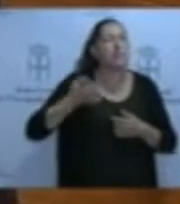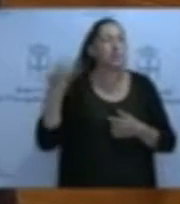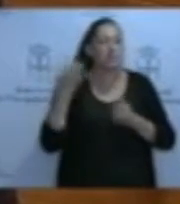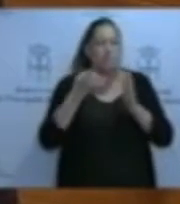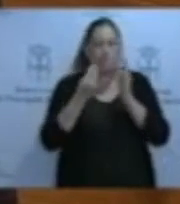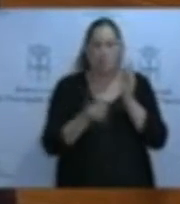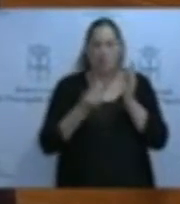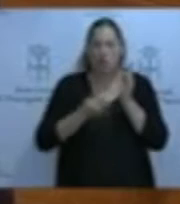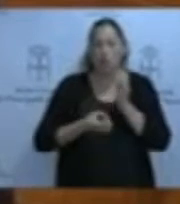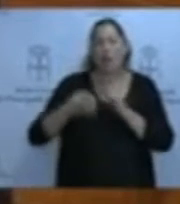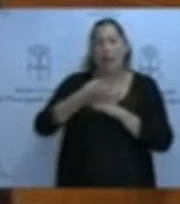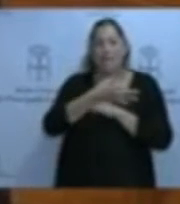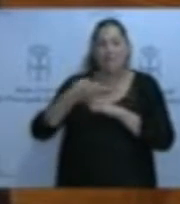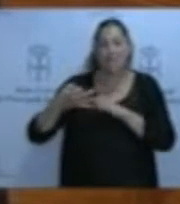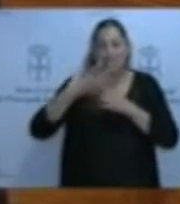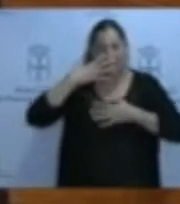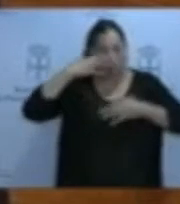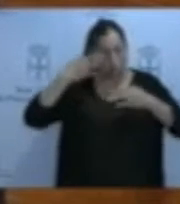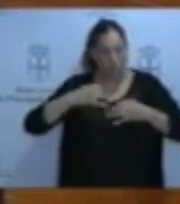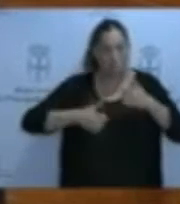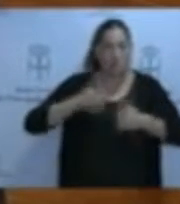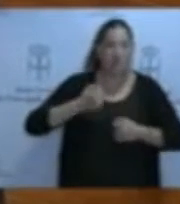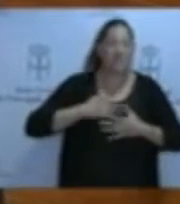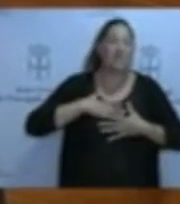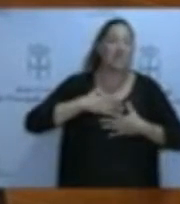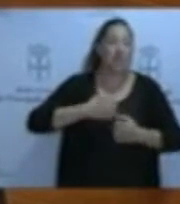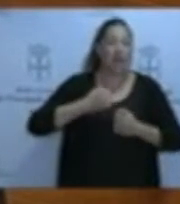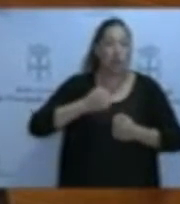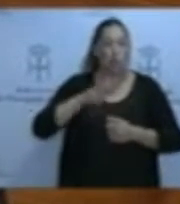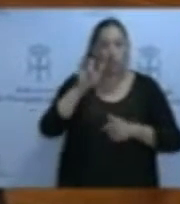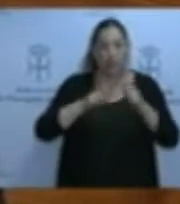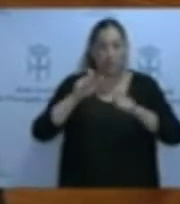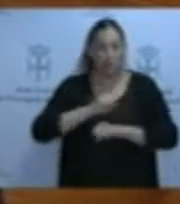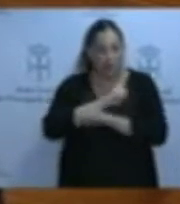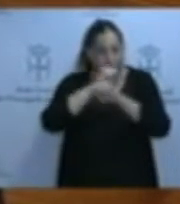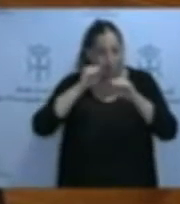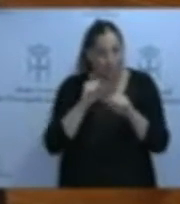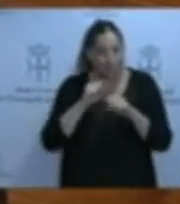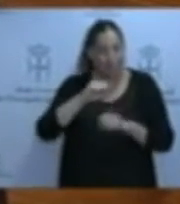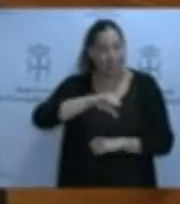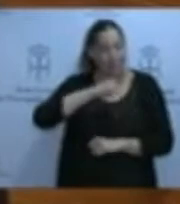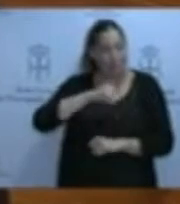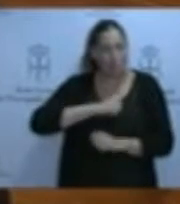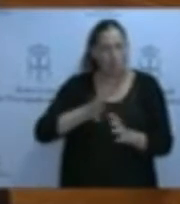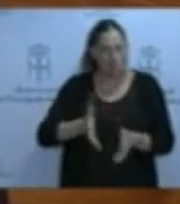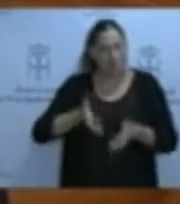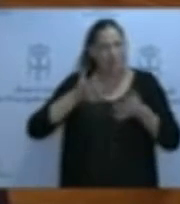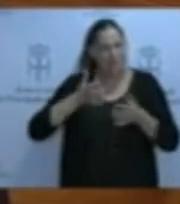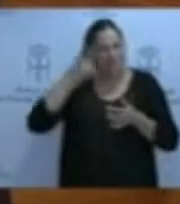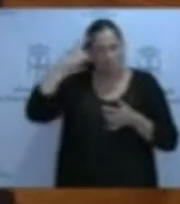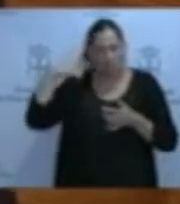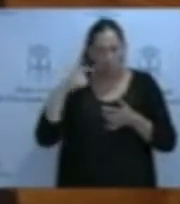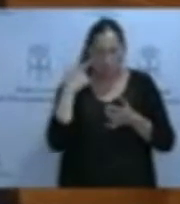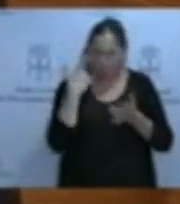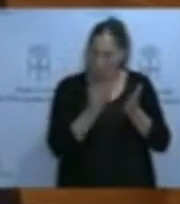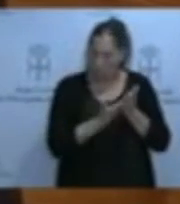seguridad y los resultados de la salud de los residentes, si todos estos beneficios están más que acreditados, pues no se entiende bien a qué se